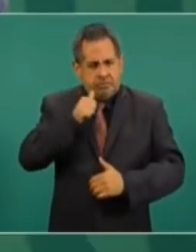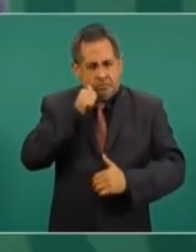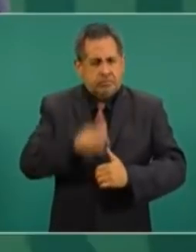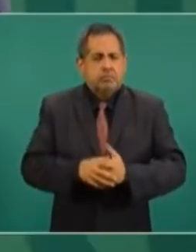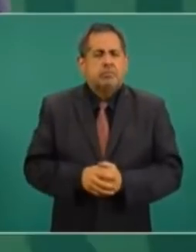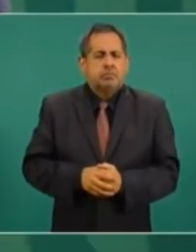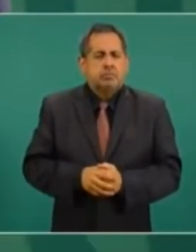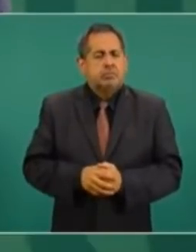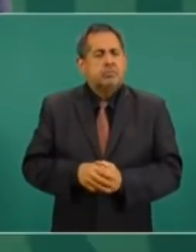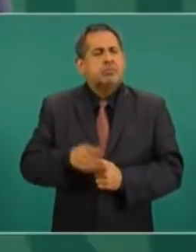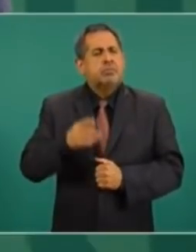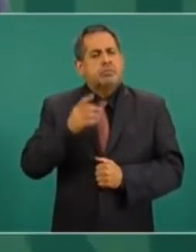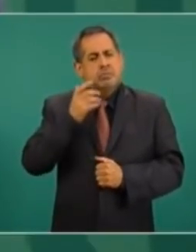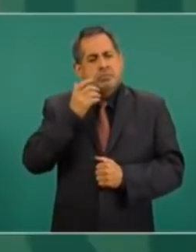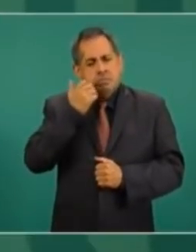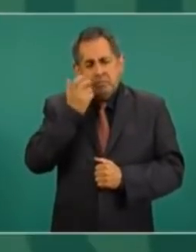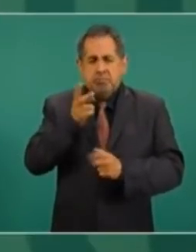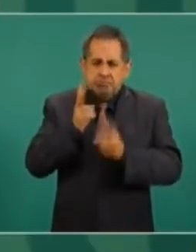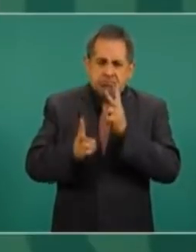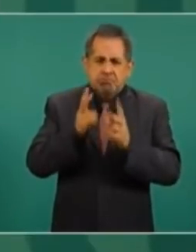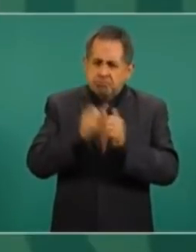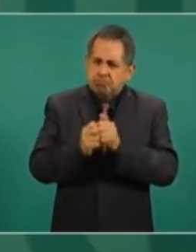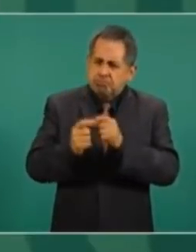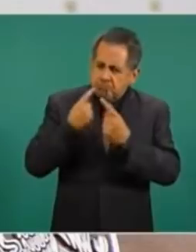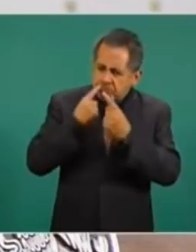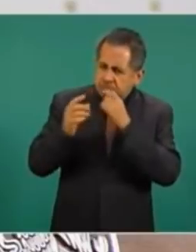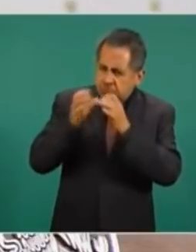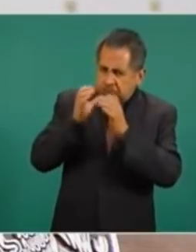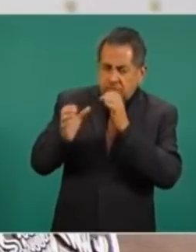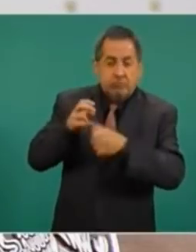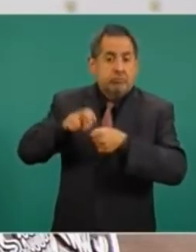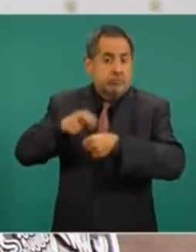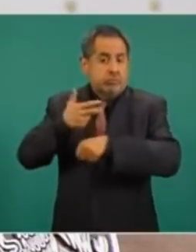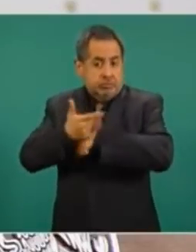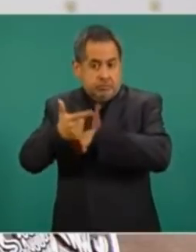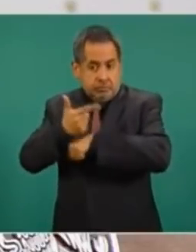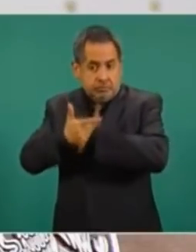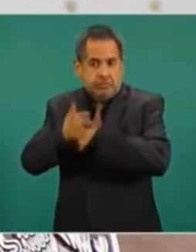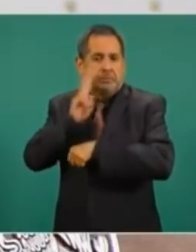Y lo que buscamos es que haya diálogo en Guatemala